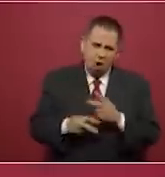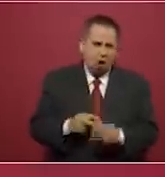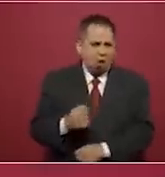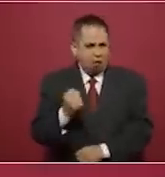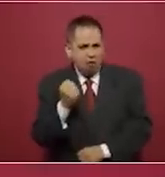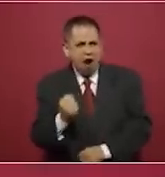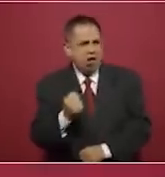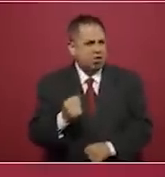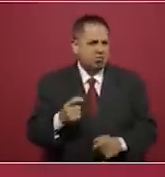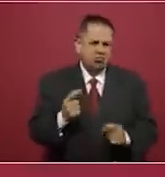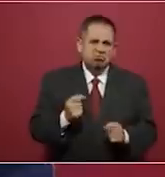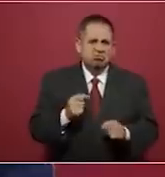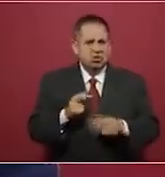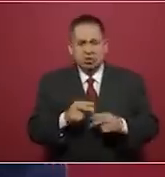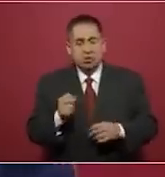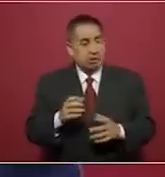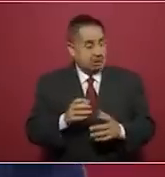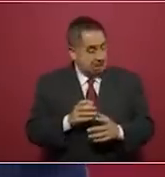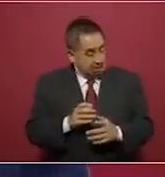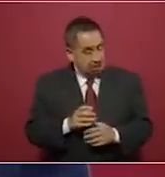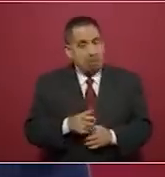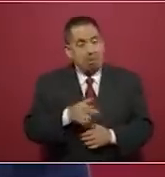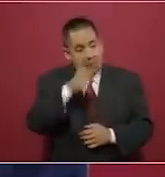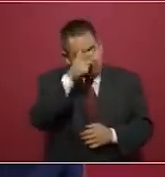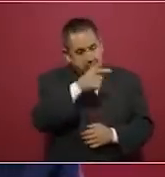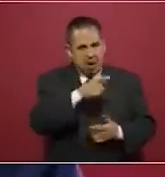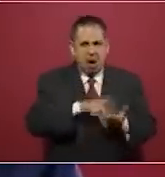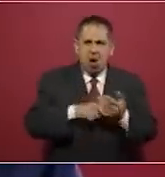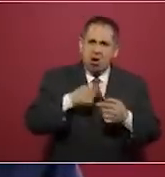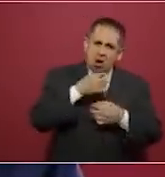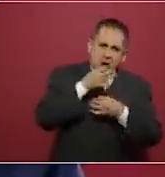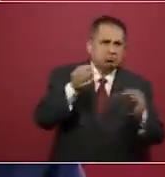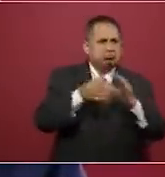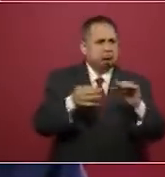hasta aparecían en mensajes